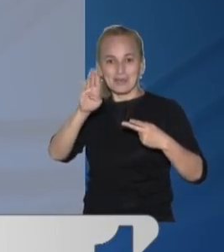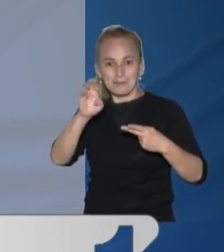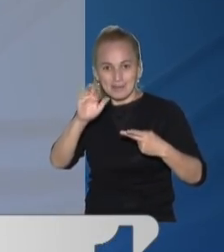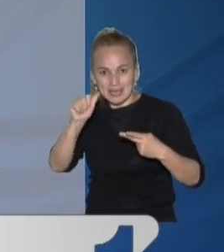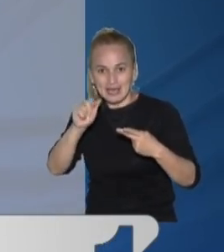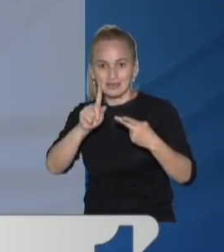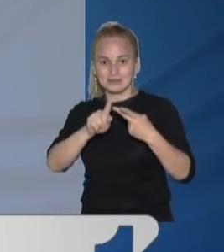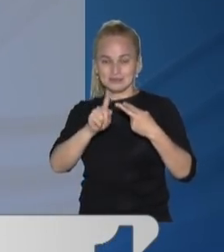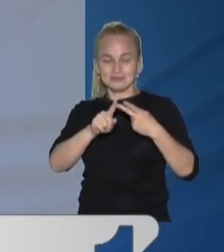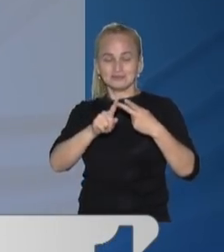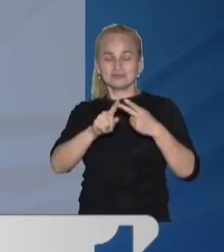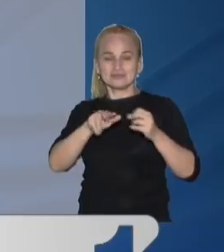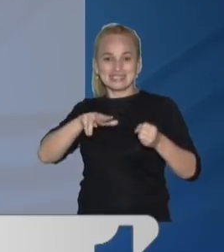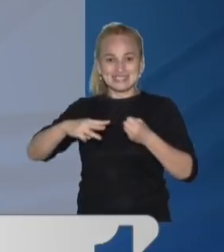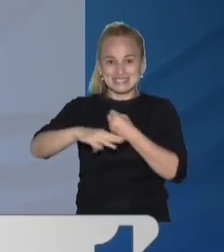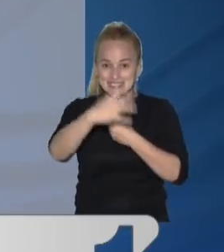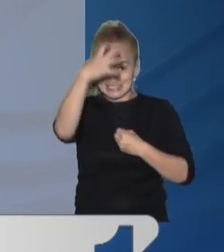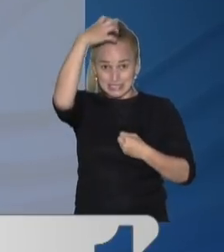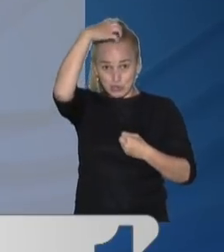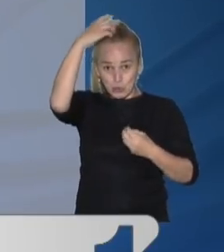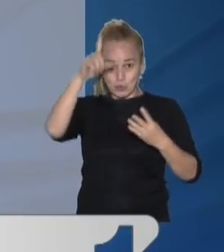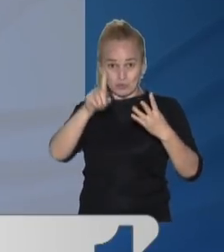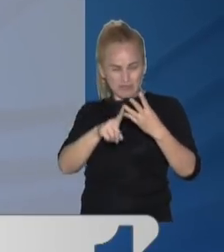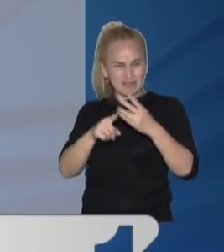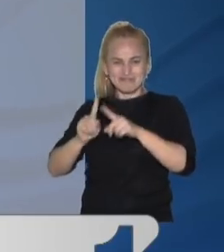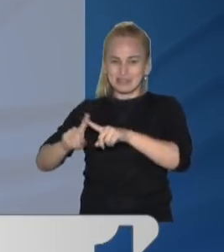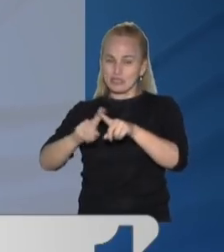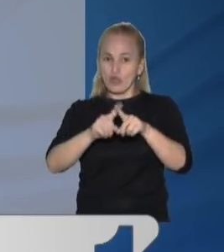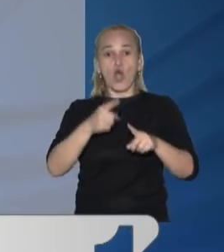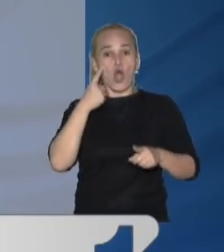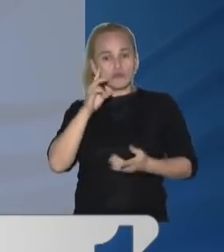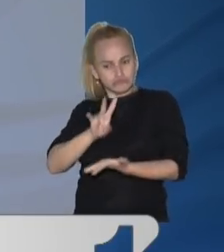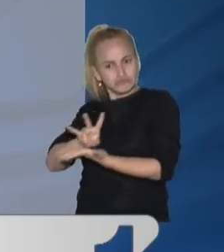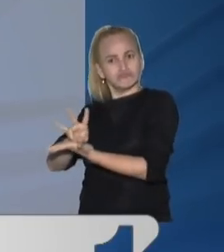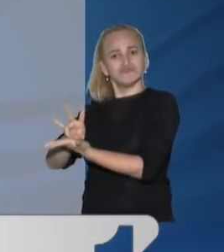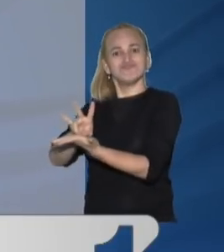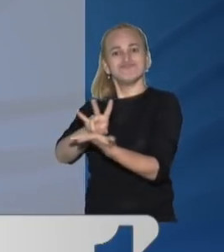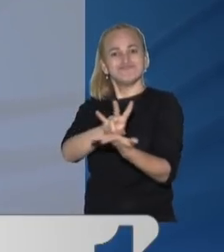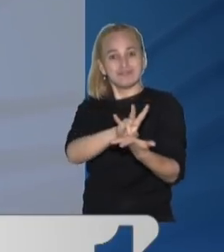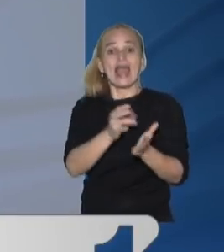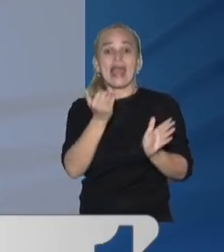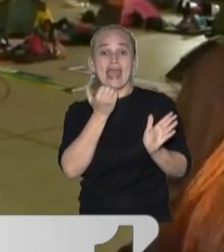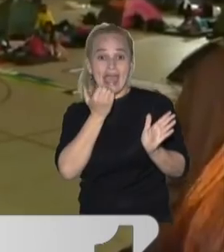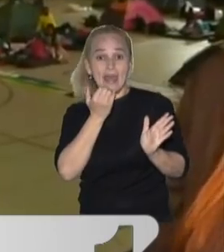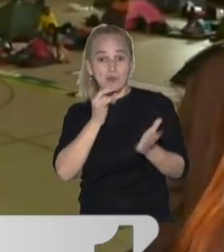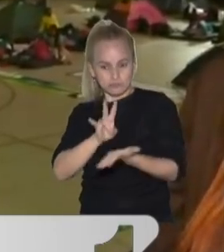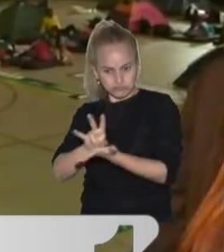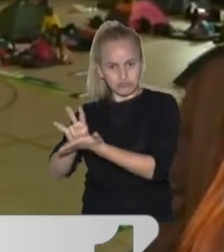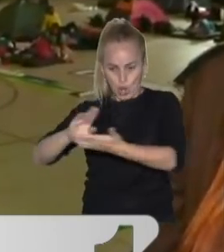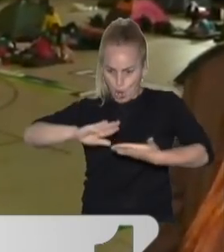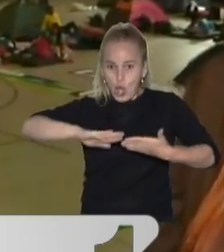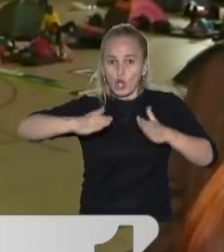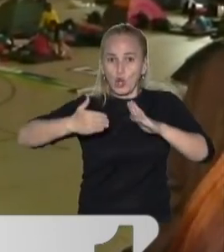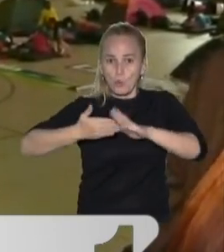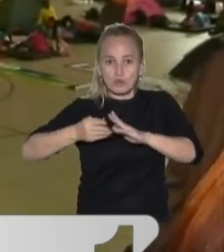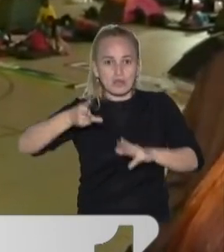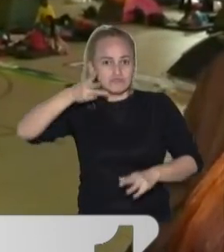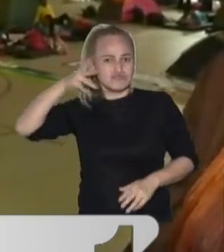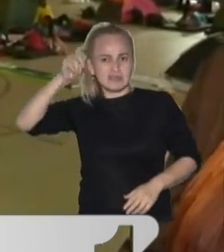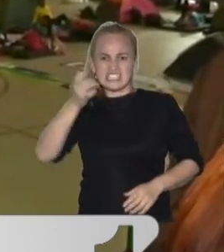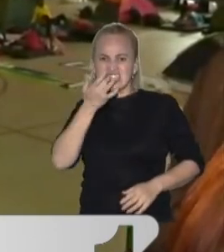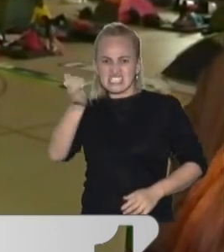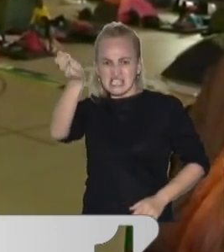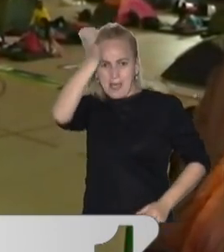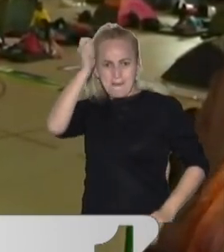un único propósito. Venimos a marchar y a dar ejemplo. ¿Ejemplo en qué sentido? De que nosotros no venimos a